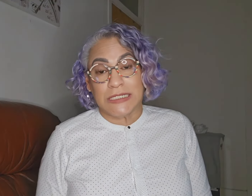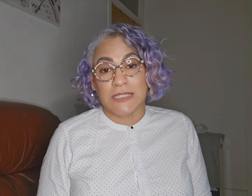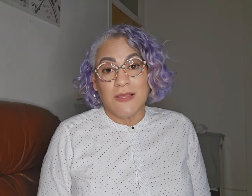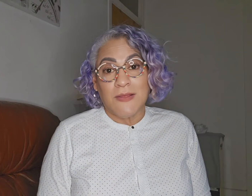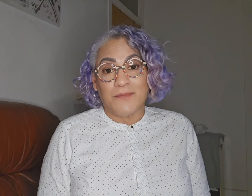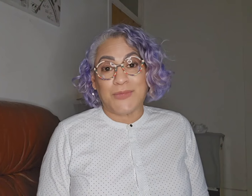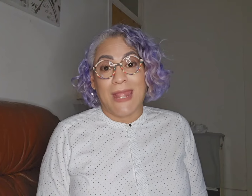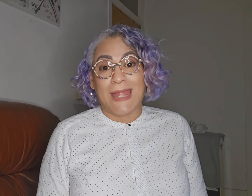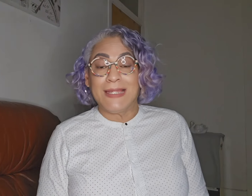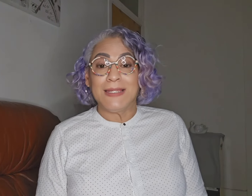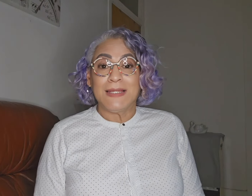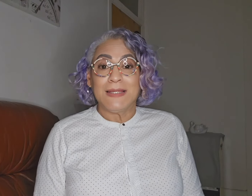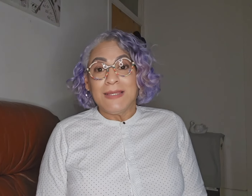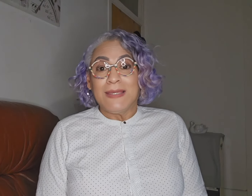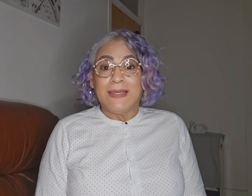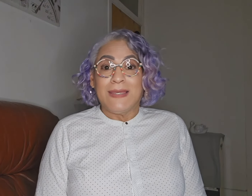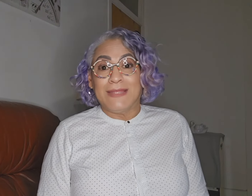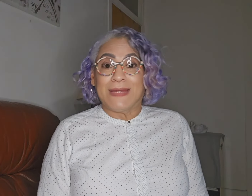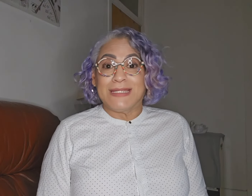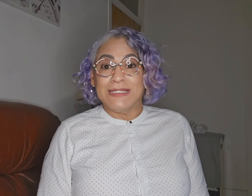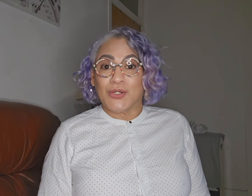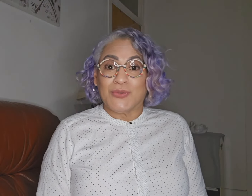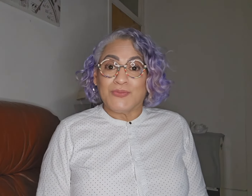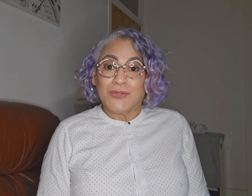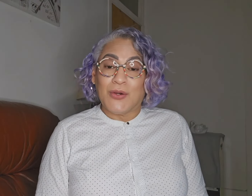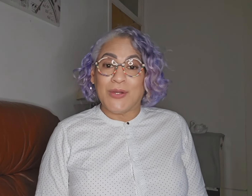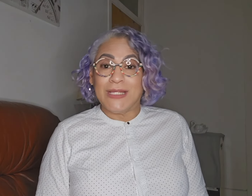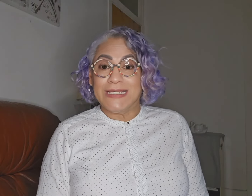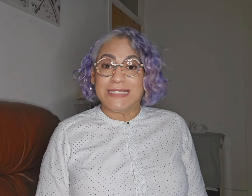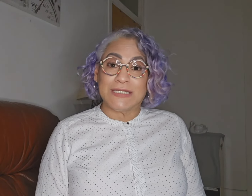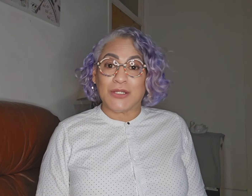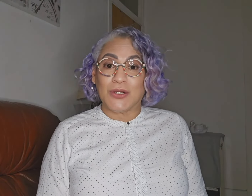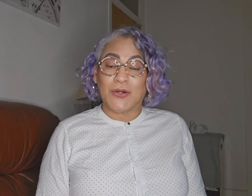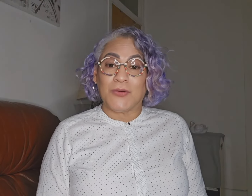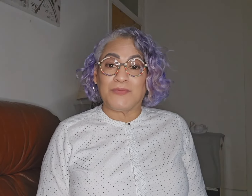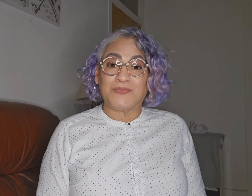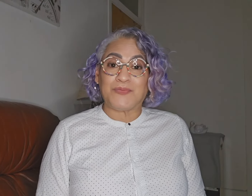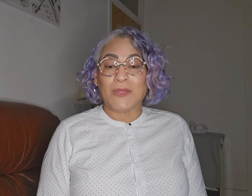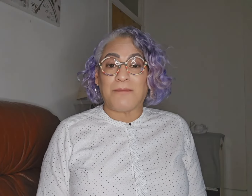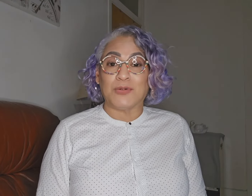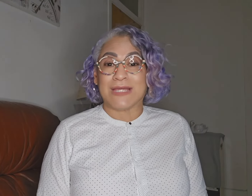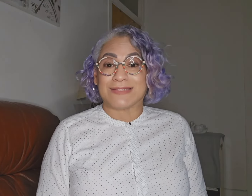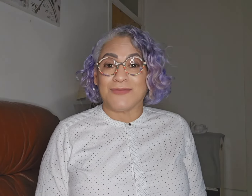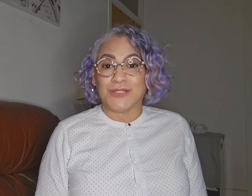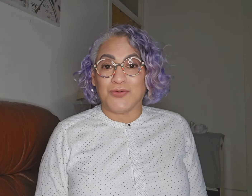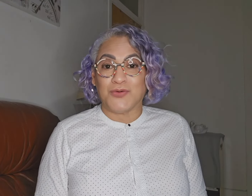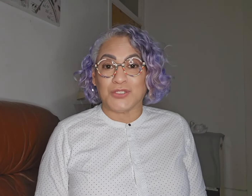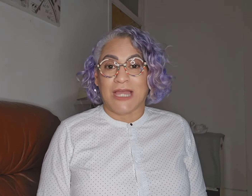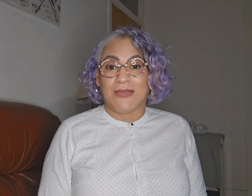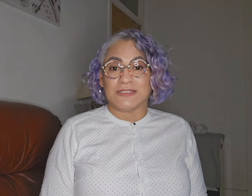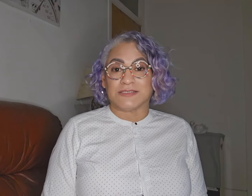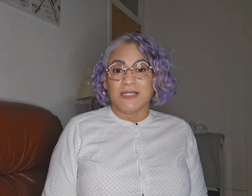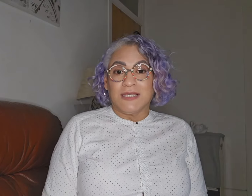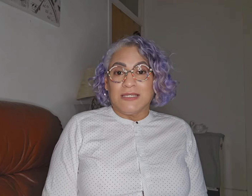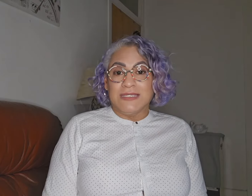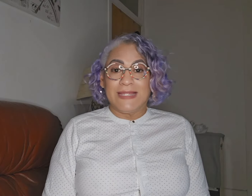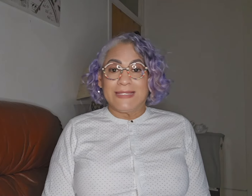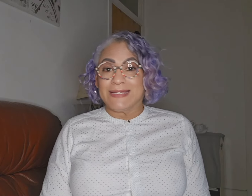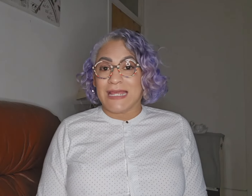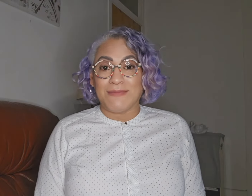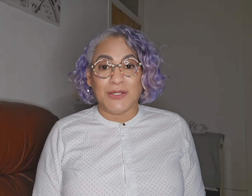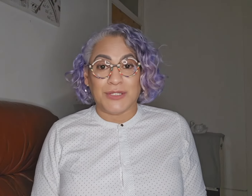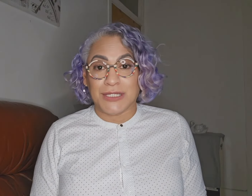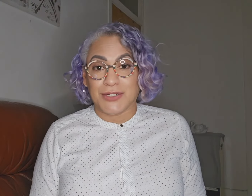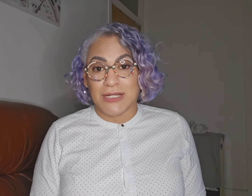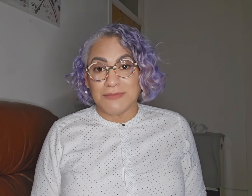los bienes del hermanito o el hijito putativo de Hugo Chávez y